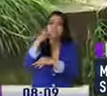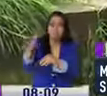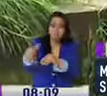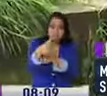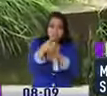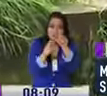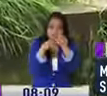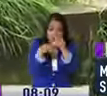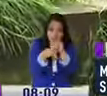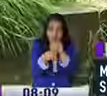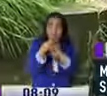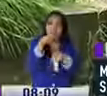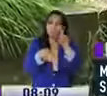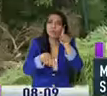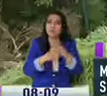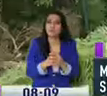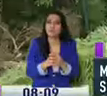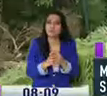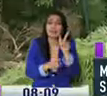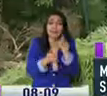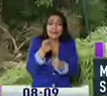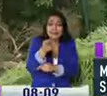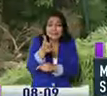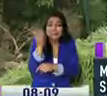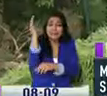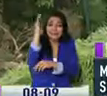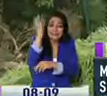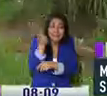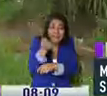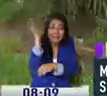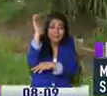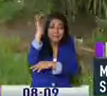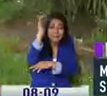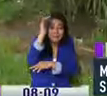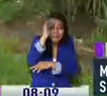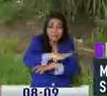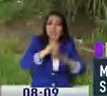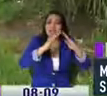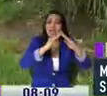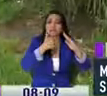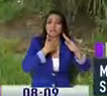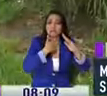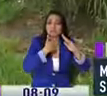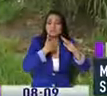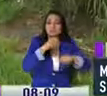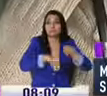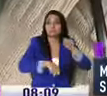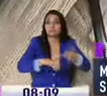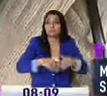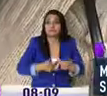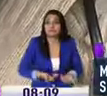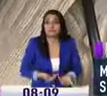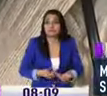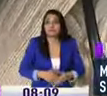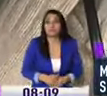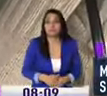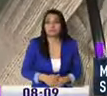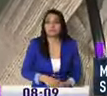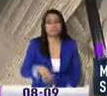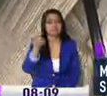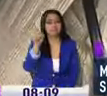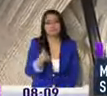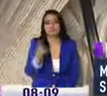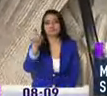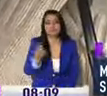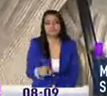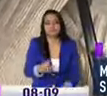los moradores. Otros arbustos están a punto de colapsar, temen que también sus viviendas sufran daños. Nosotros necesitamos el